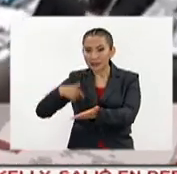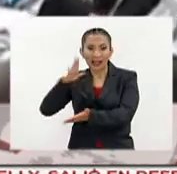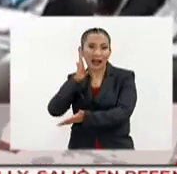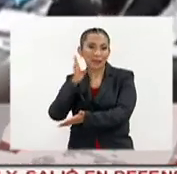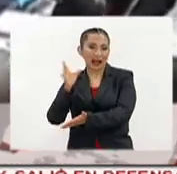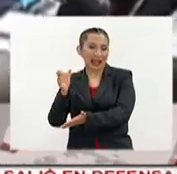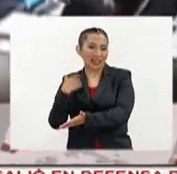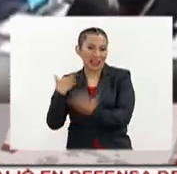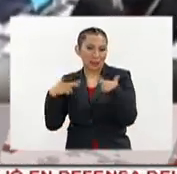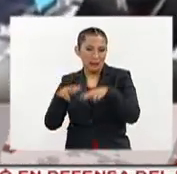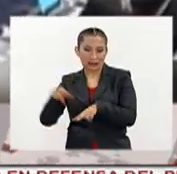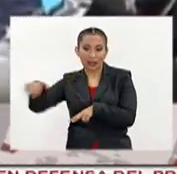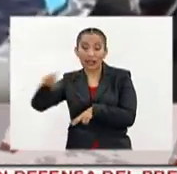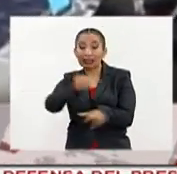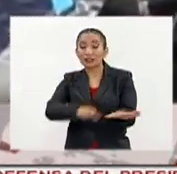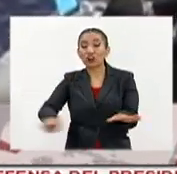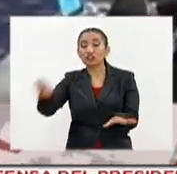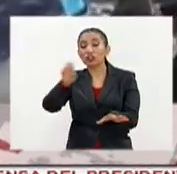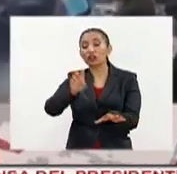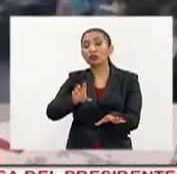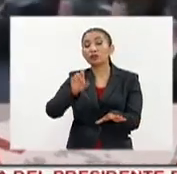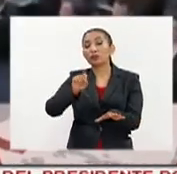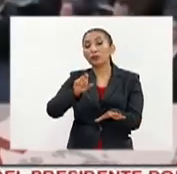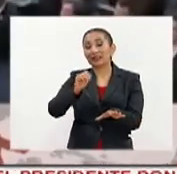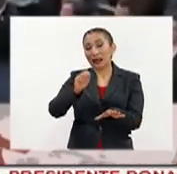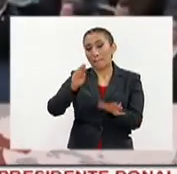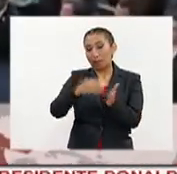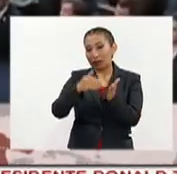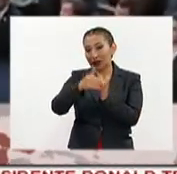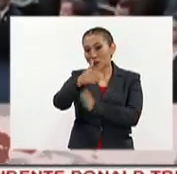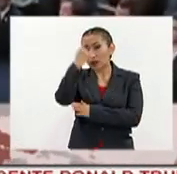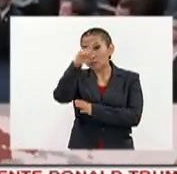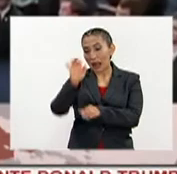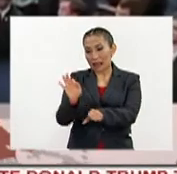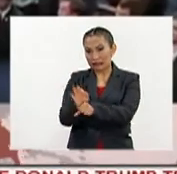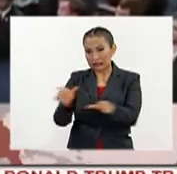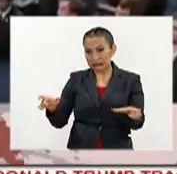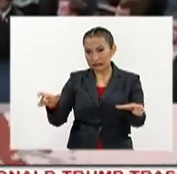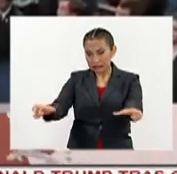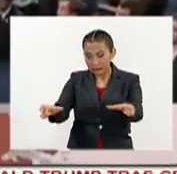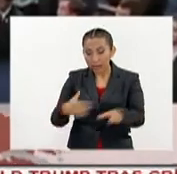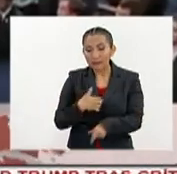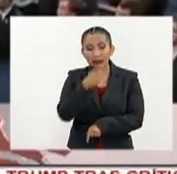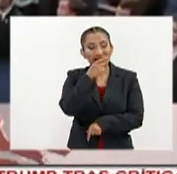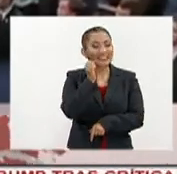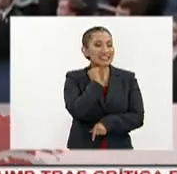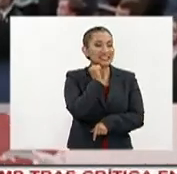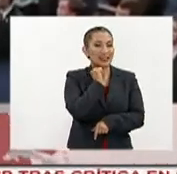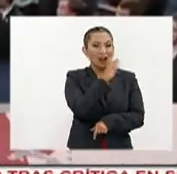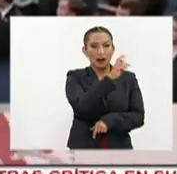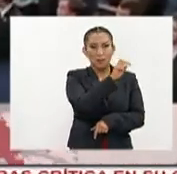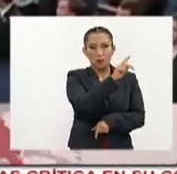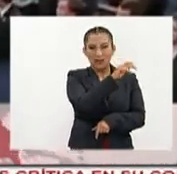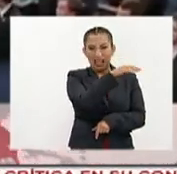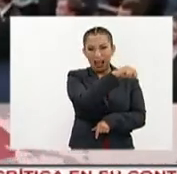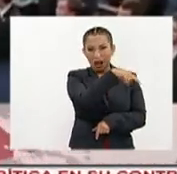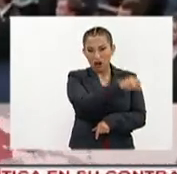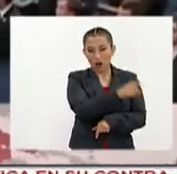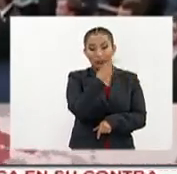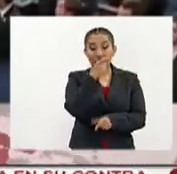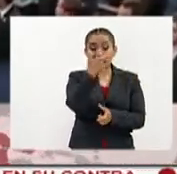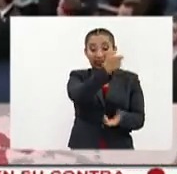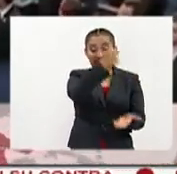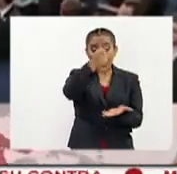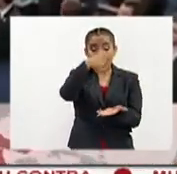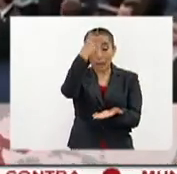Cámara Baja, que incluía $622 mil millones para defensa. De acuerdo con el senador republicano Rand Paul, el